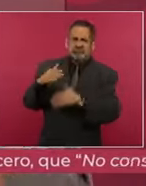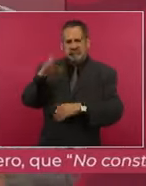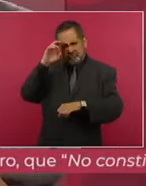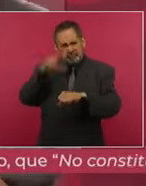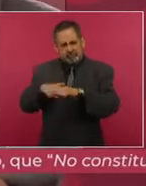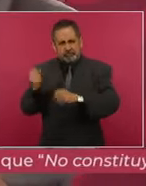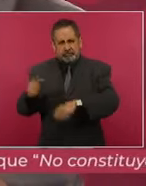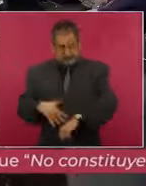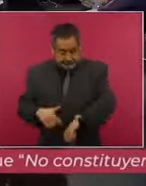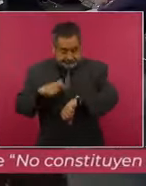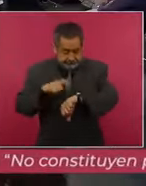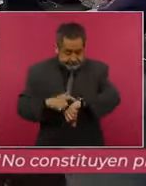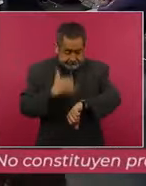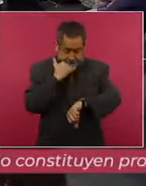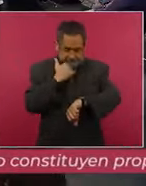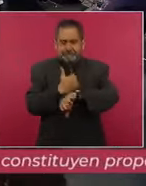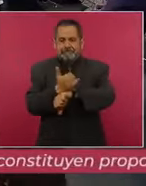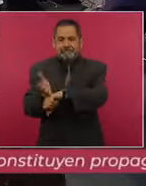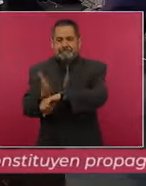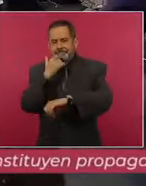Ya se nos fue el tiempo.